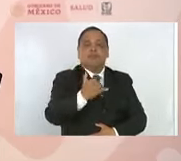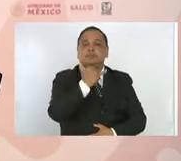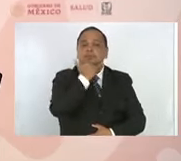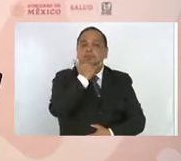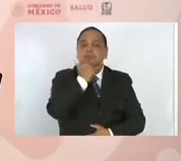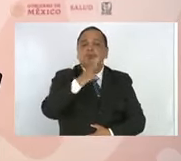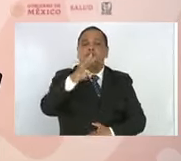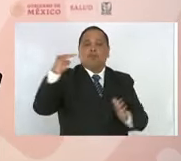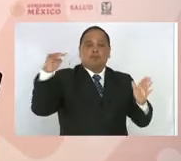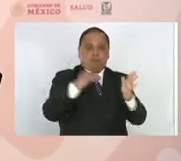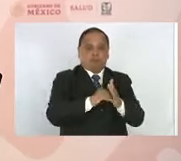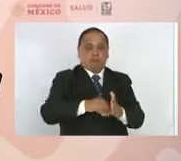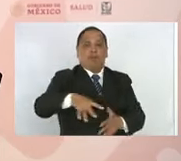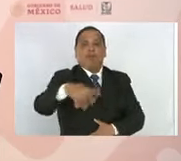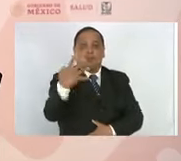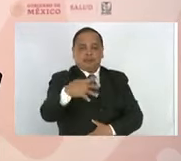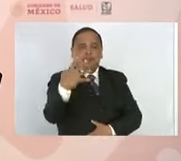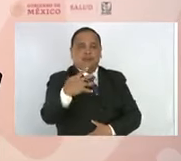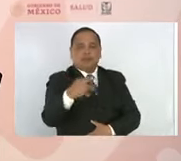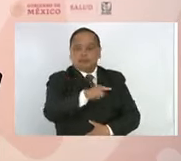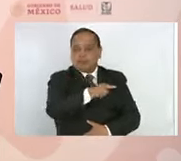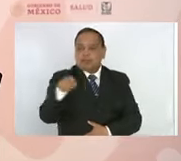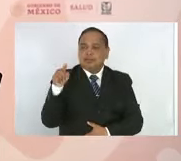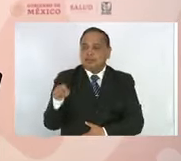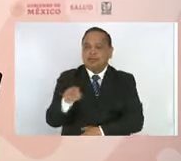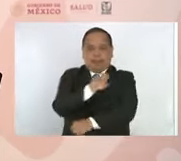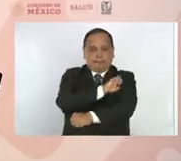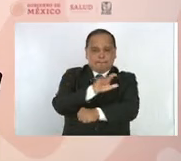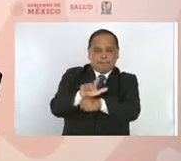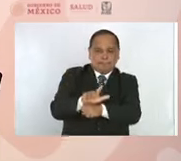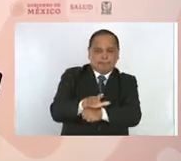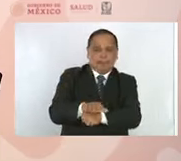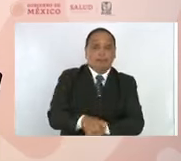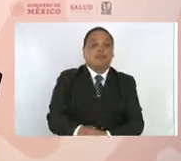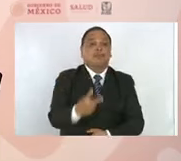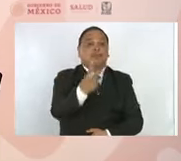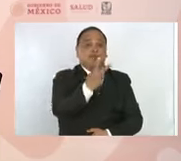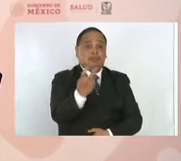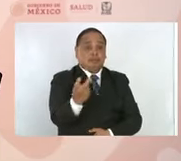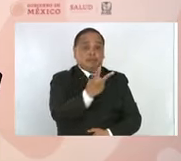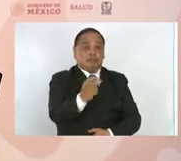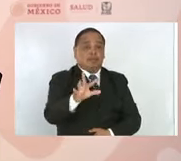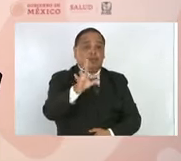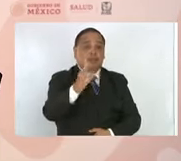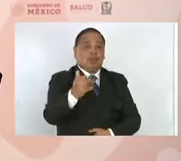4.014 de ellos, especialistas, otorgaron